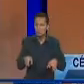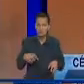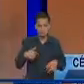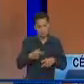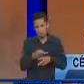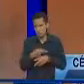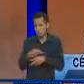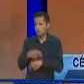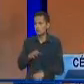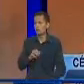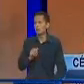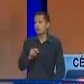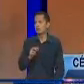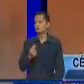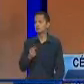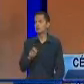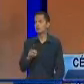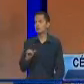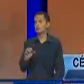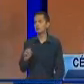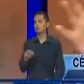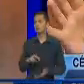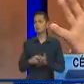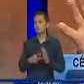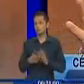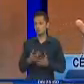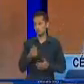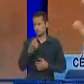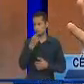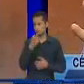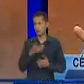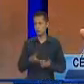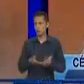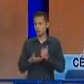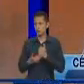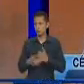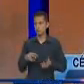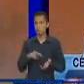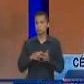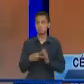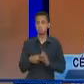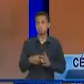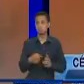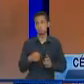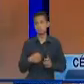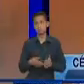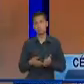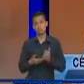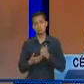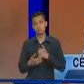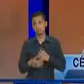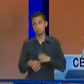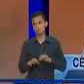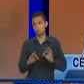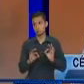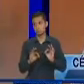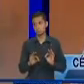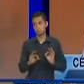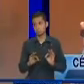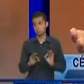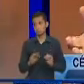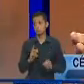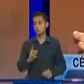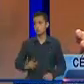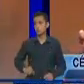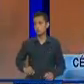los transgénicos. El tema que nadie discute es la aplicación de esta tecnología en la